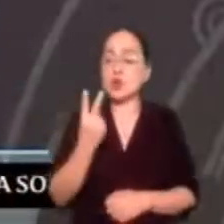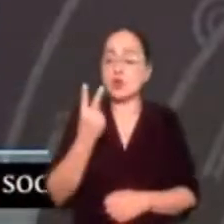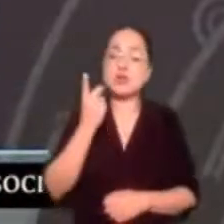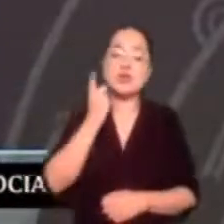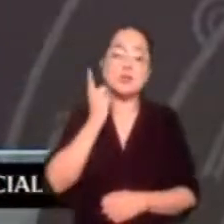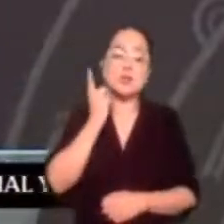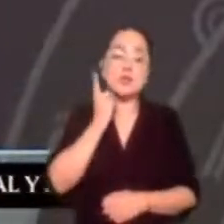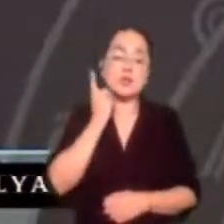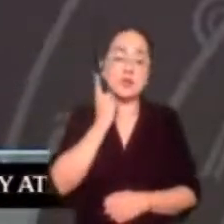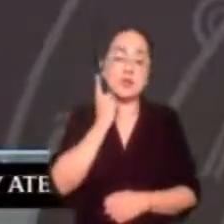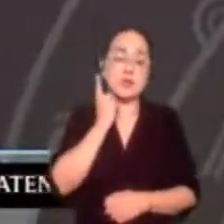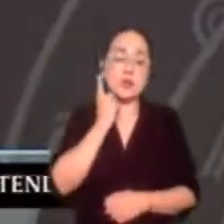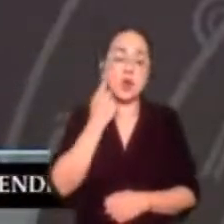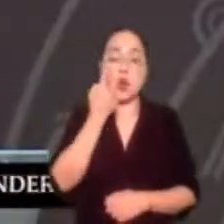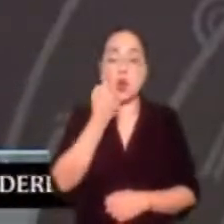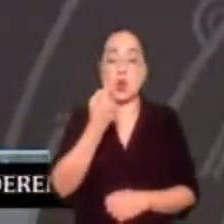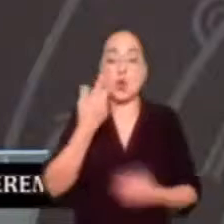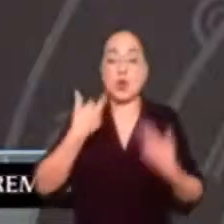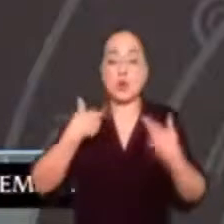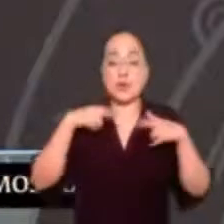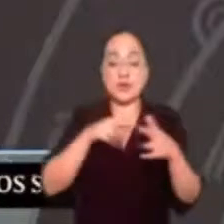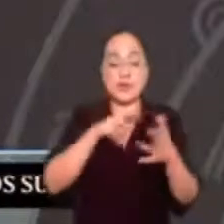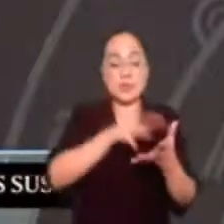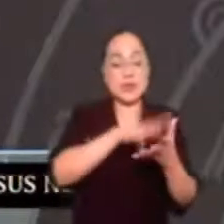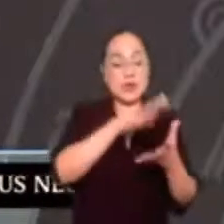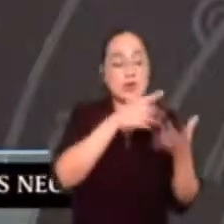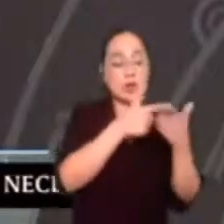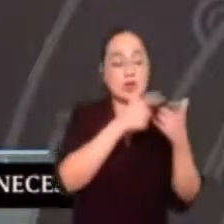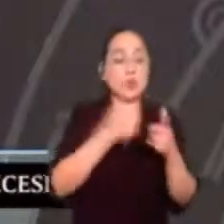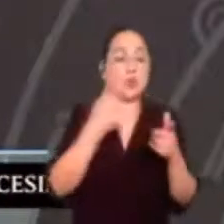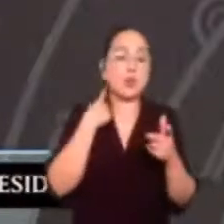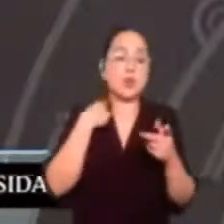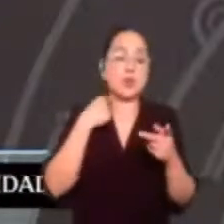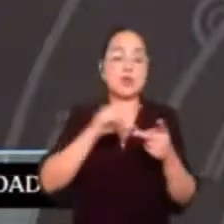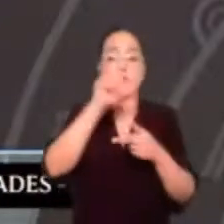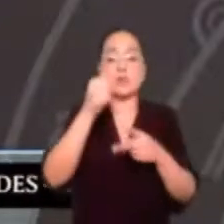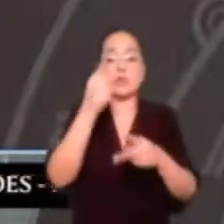el representante de la mayoría y la primera minoría,